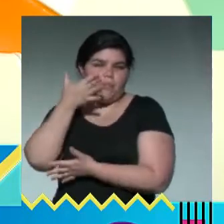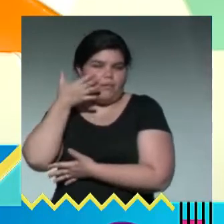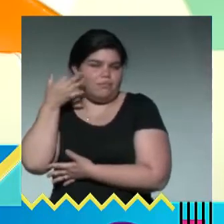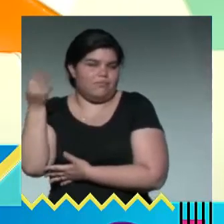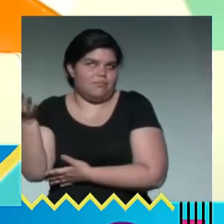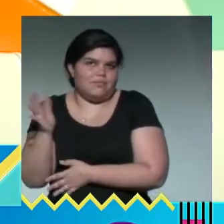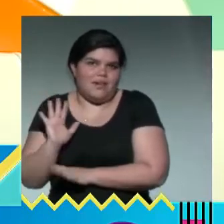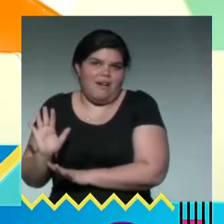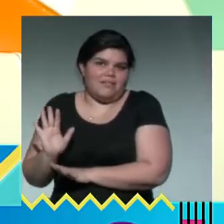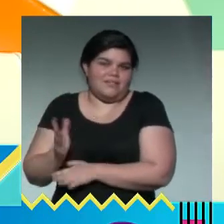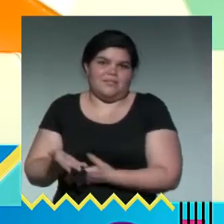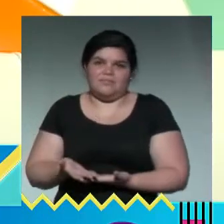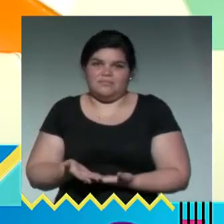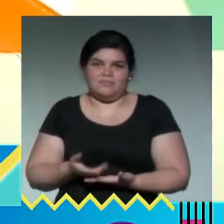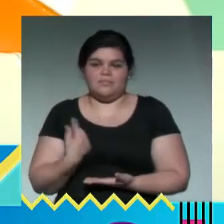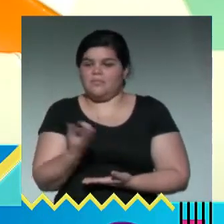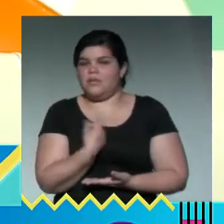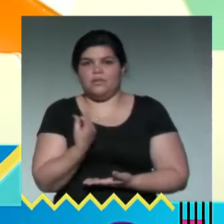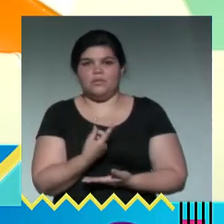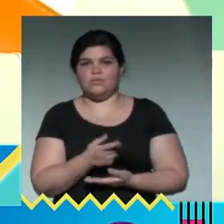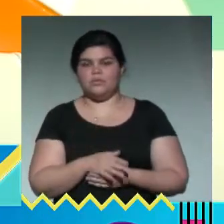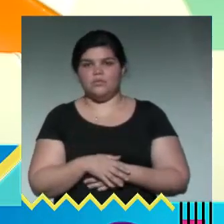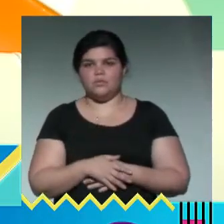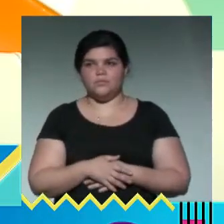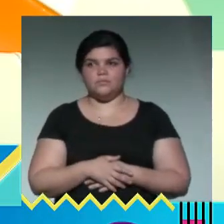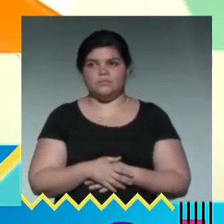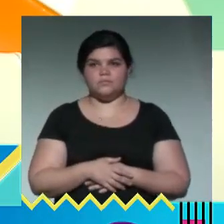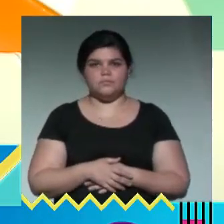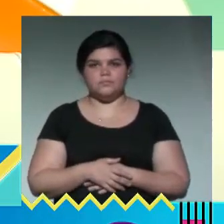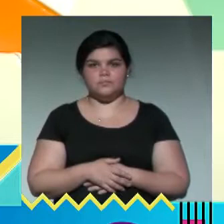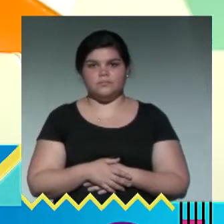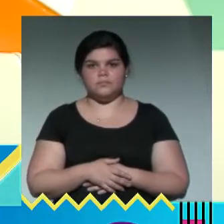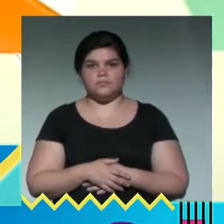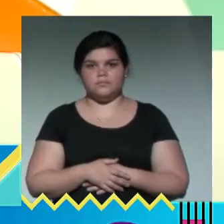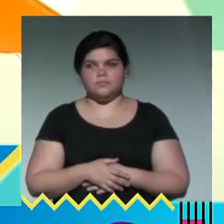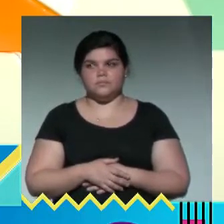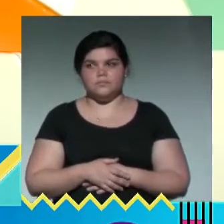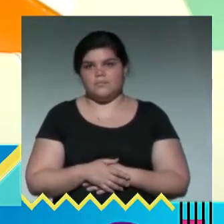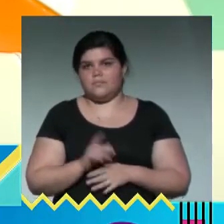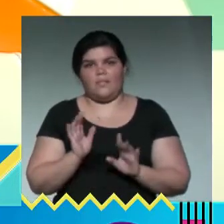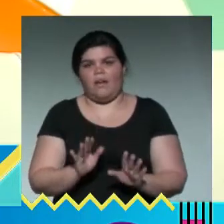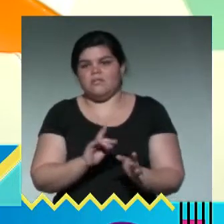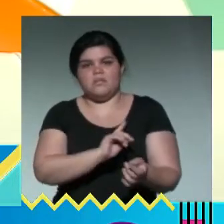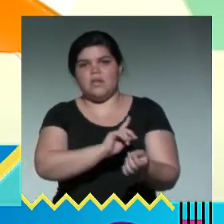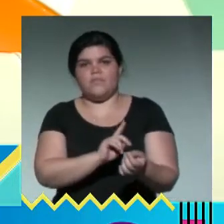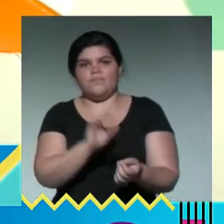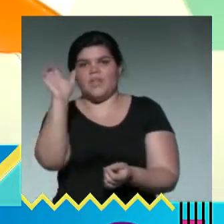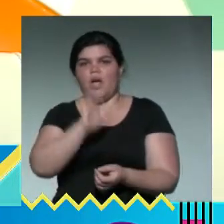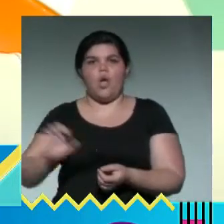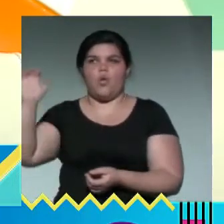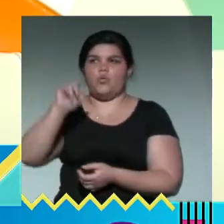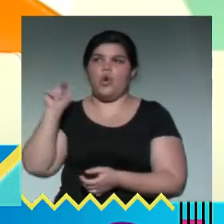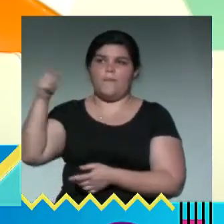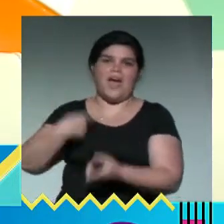muchos de nosotros, hablo en primera persona, procedemos de europeos, es decir, yo no tengo que